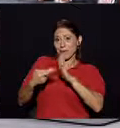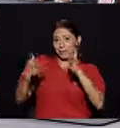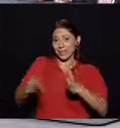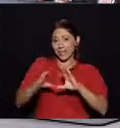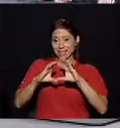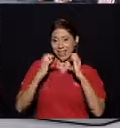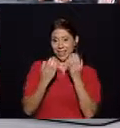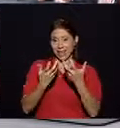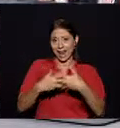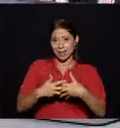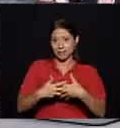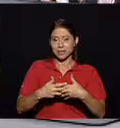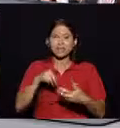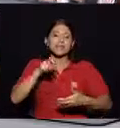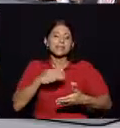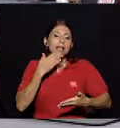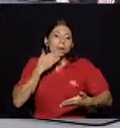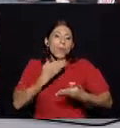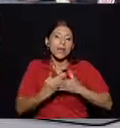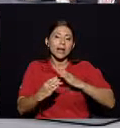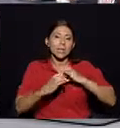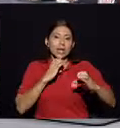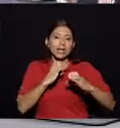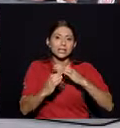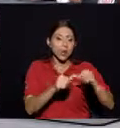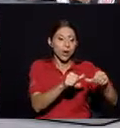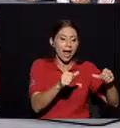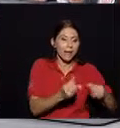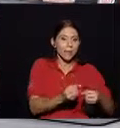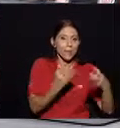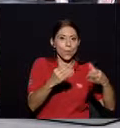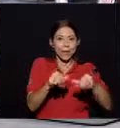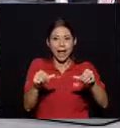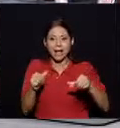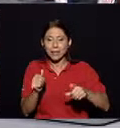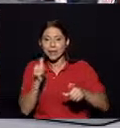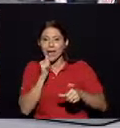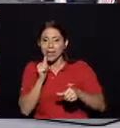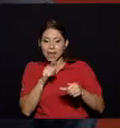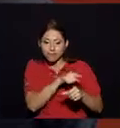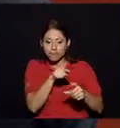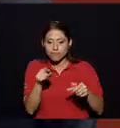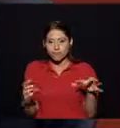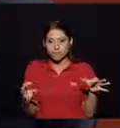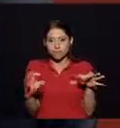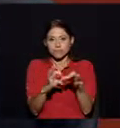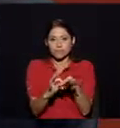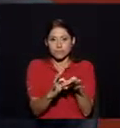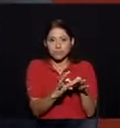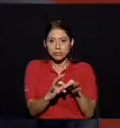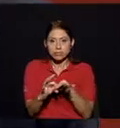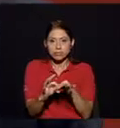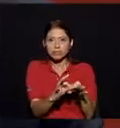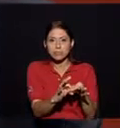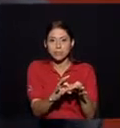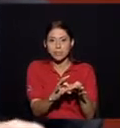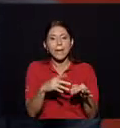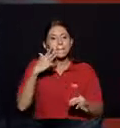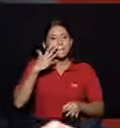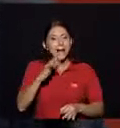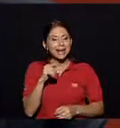buena comunicación entre sectores públicos, sectores privados y la coordinación de esfuerzos. Y desde ese punto de vista, pareciera que se